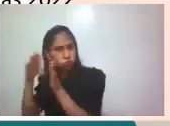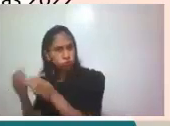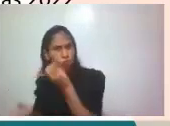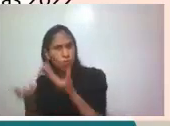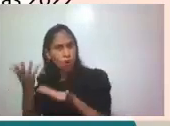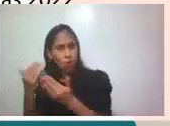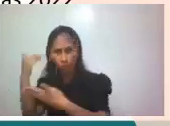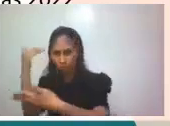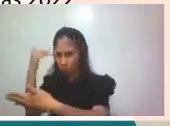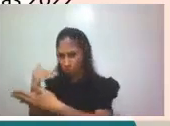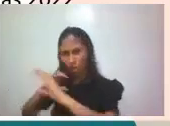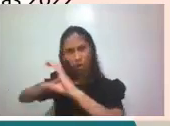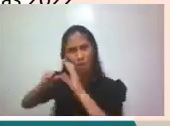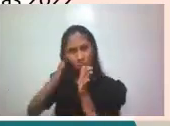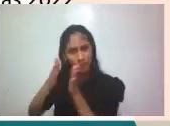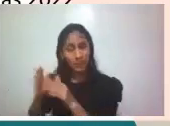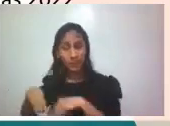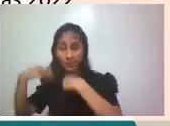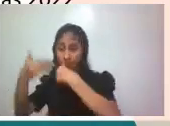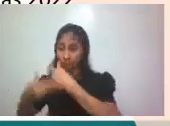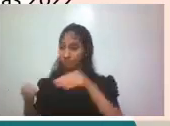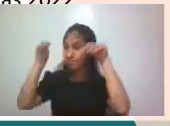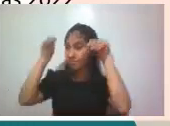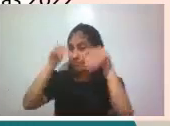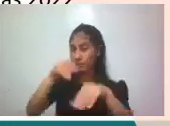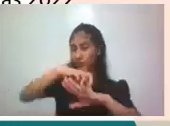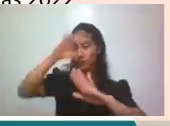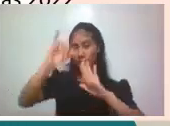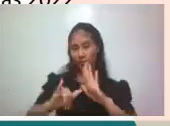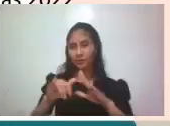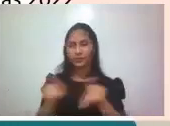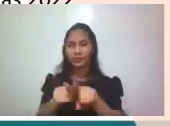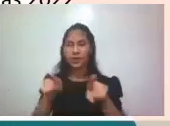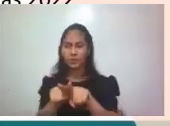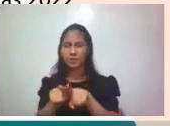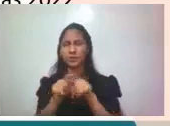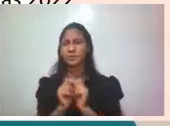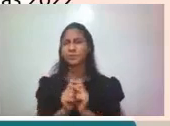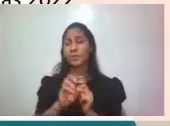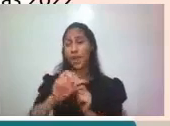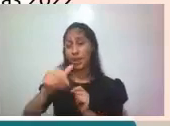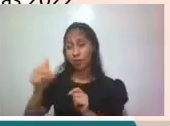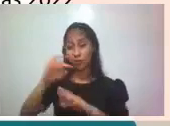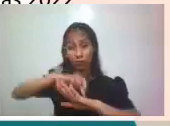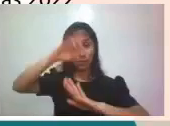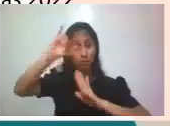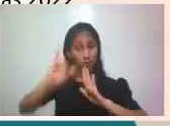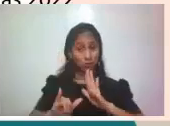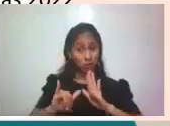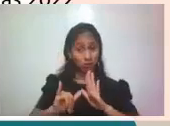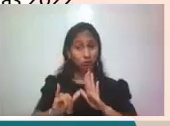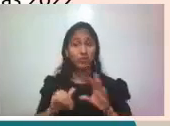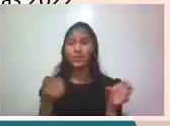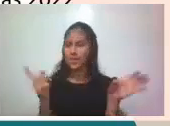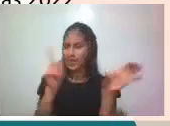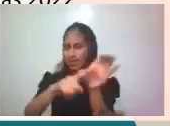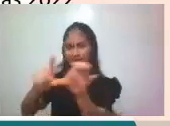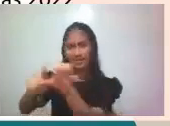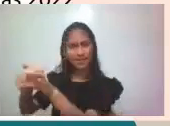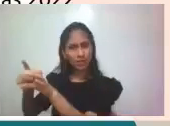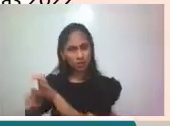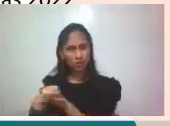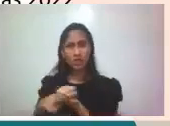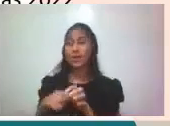de información son los proyectos. Tenemos un mapeo de proyectos que comprenden o involucran a población indígena desde